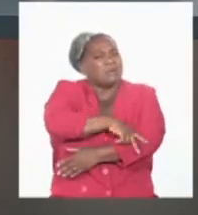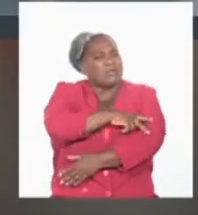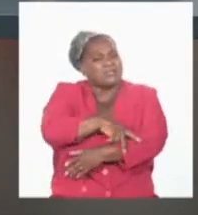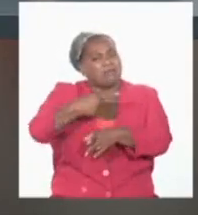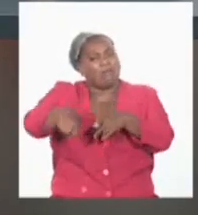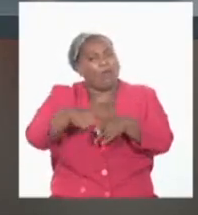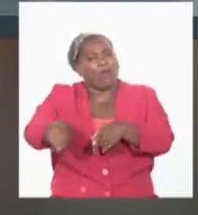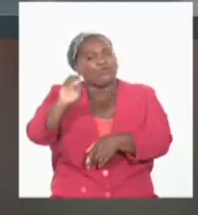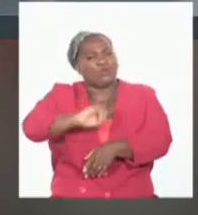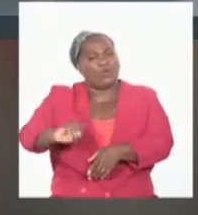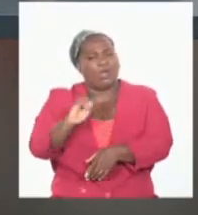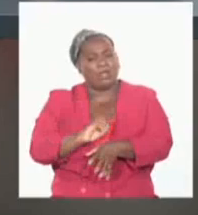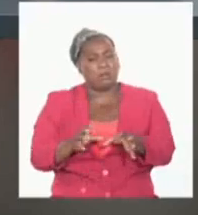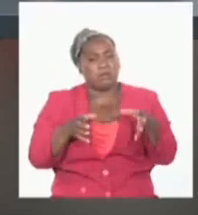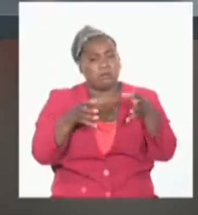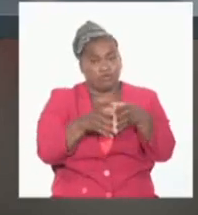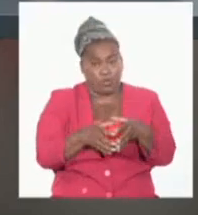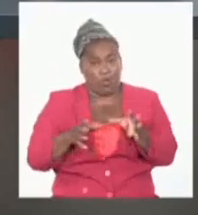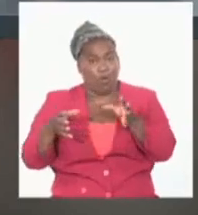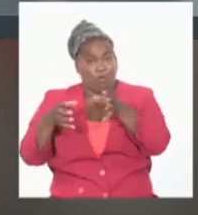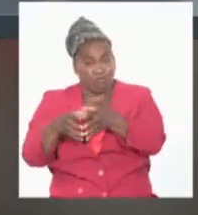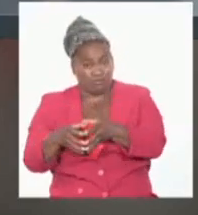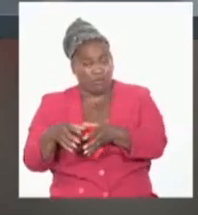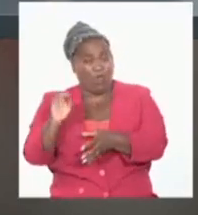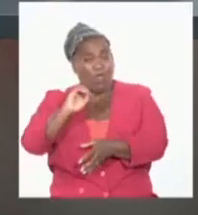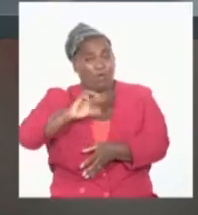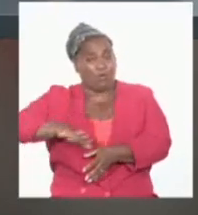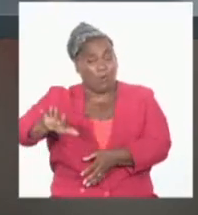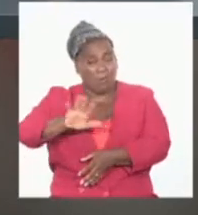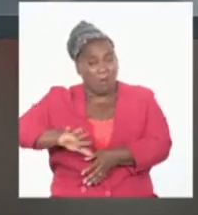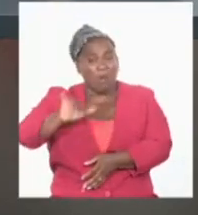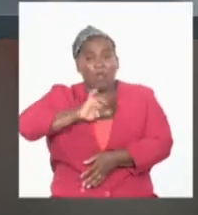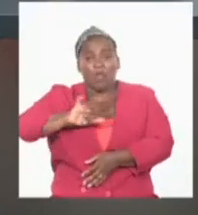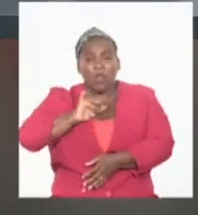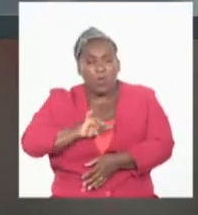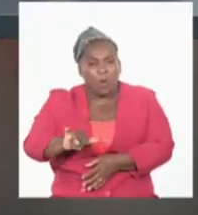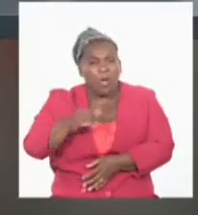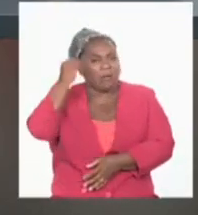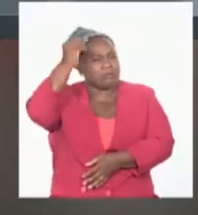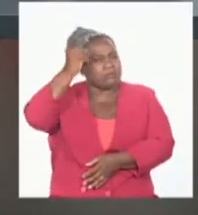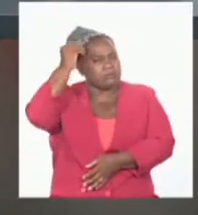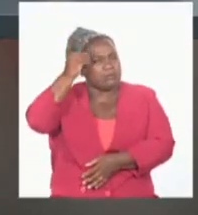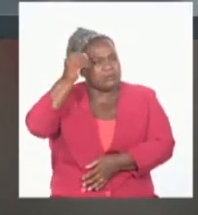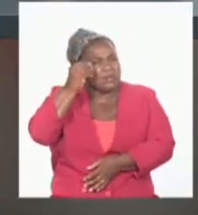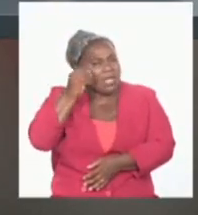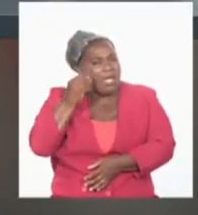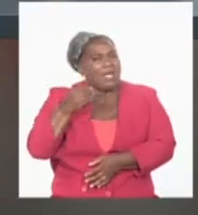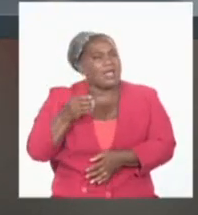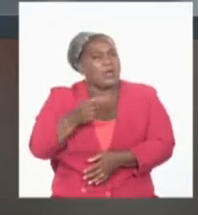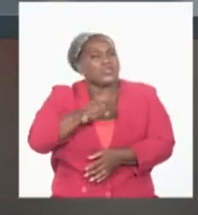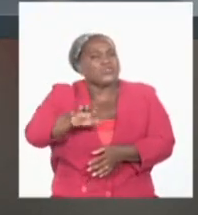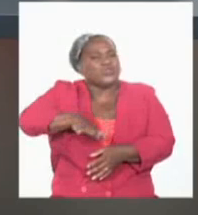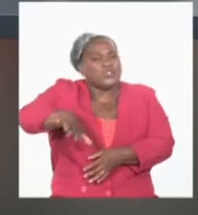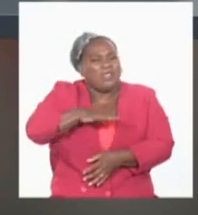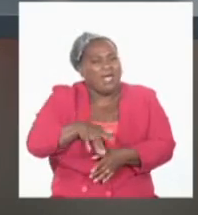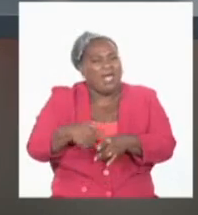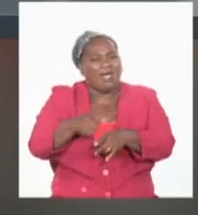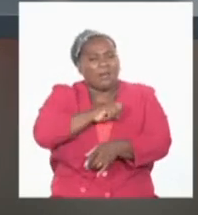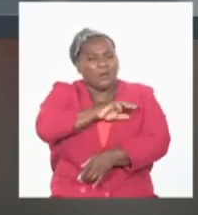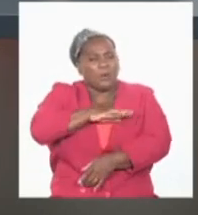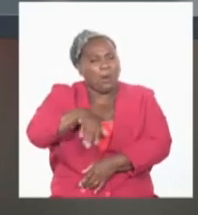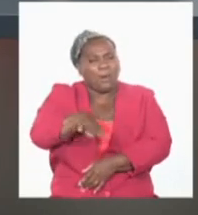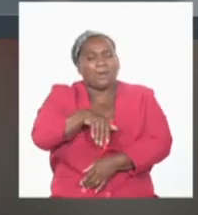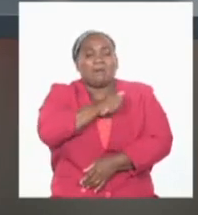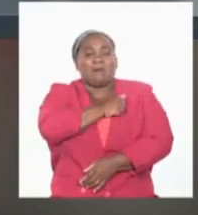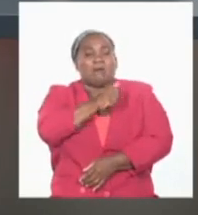el Consejo y la Comisión Europea, así como a escuchar el sentir de amplios sectores de las sociedades europeas que abogan por consolidar el diálogo